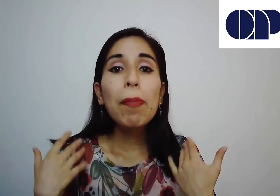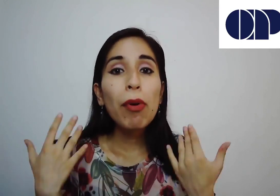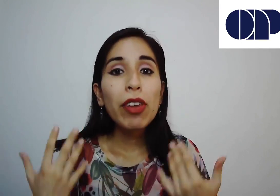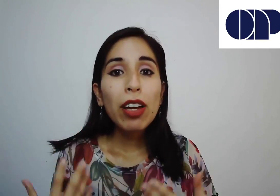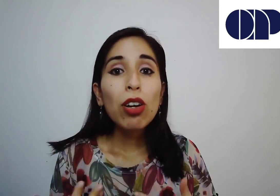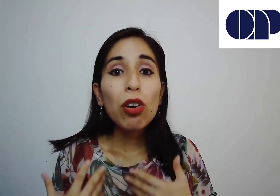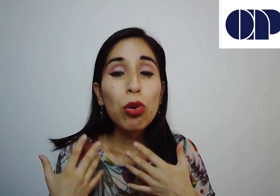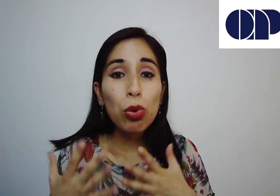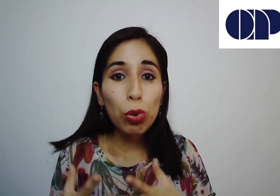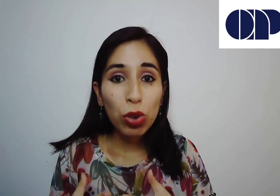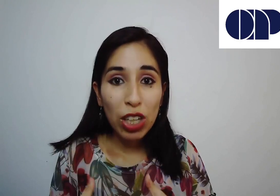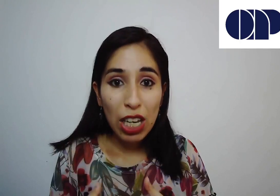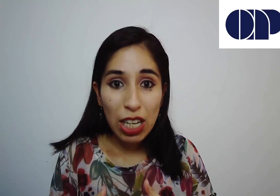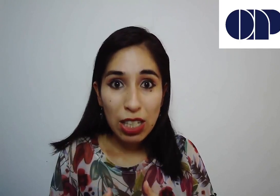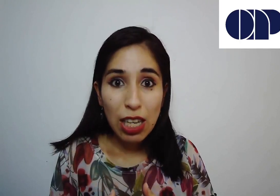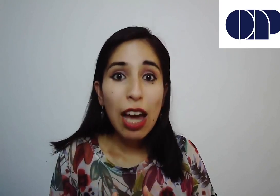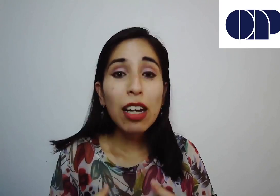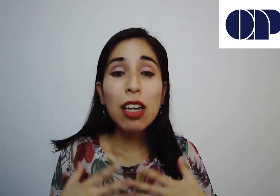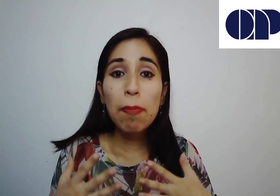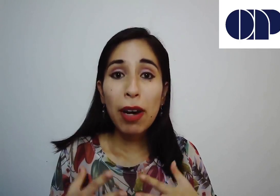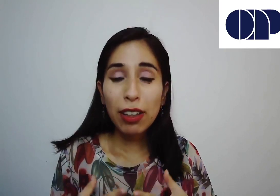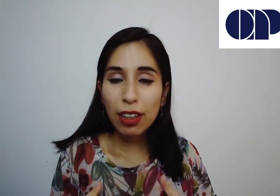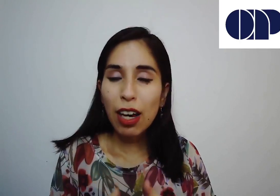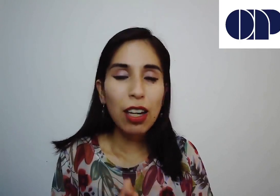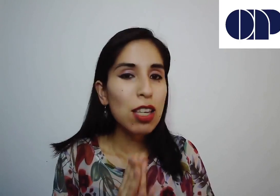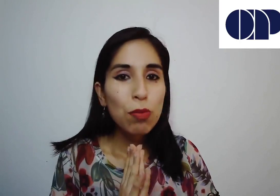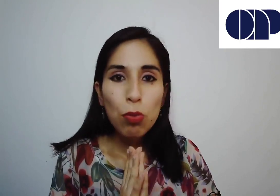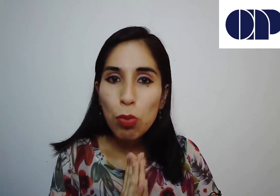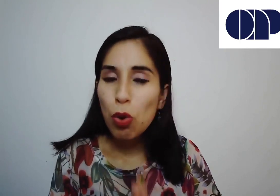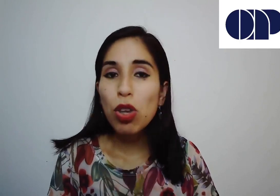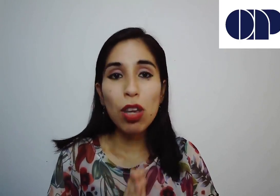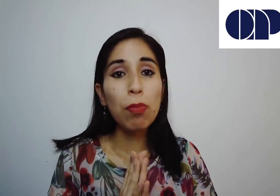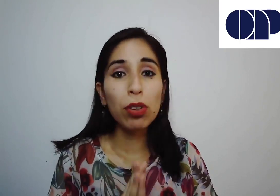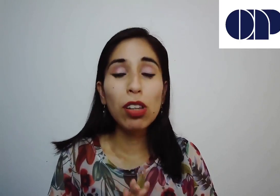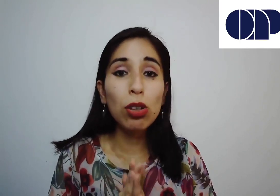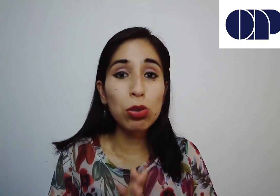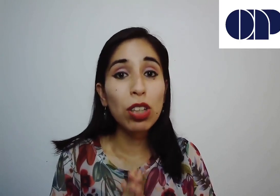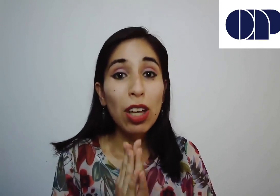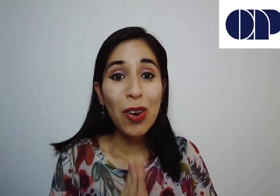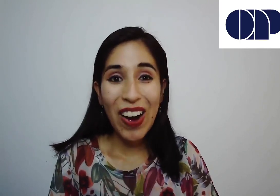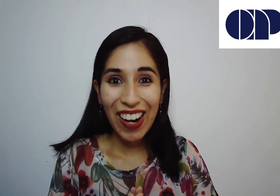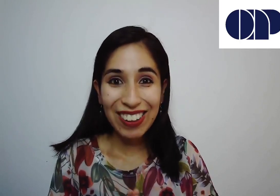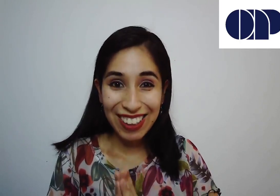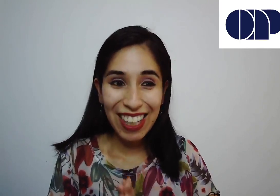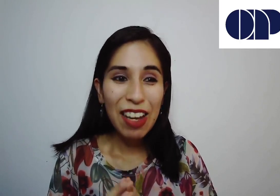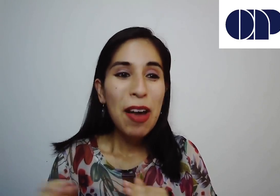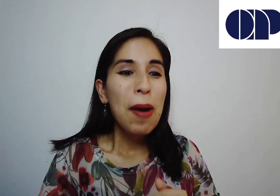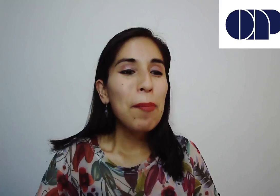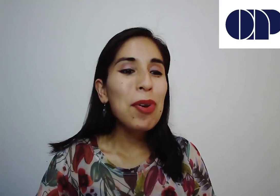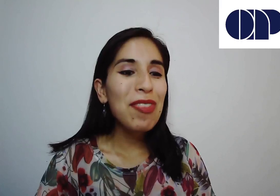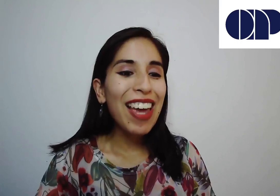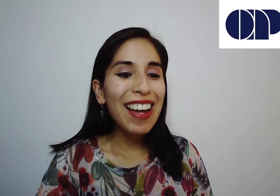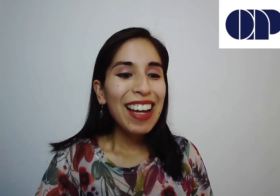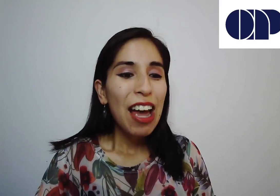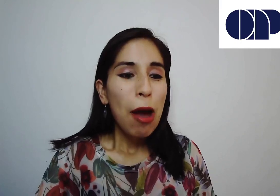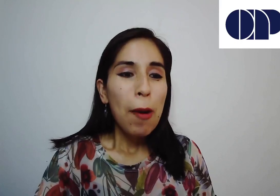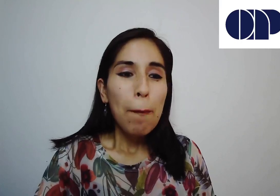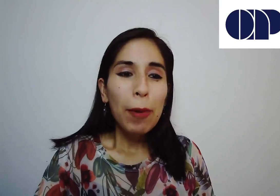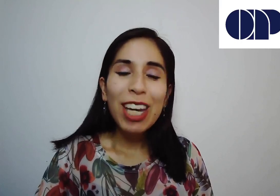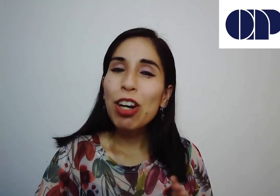para poder utilizar y practicar es muy importante que ustedes lo hagan si muy